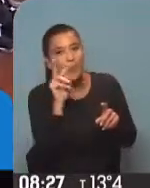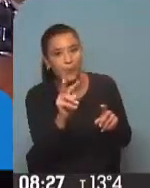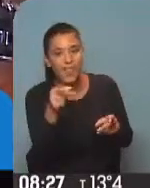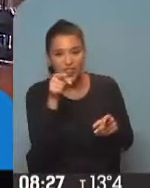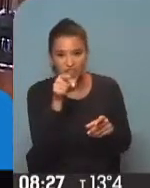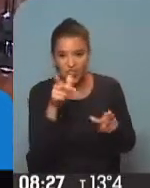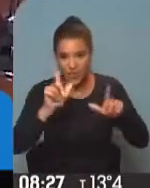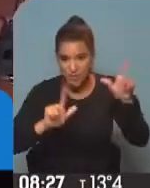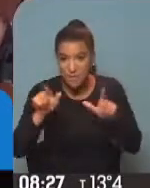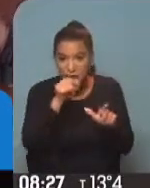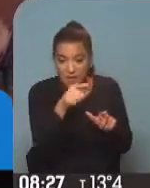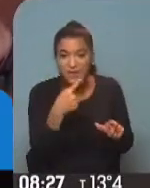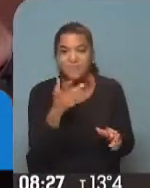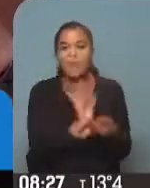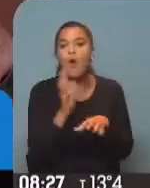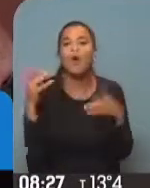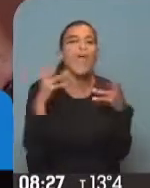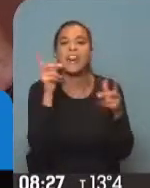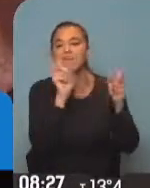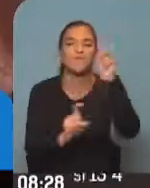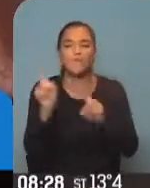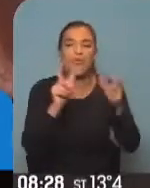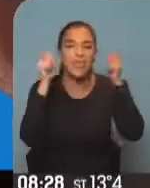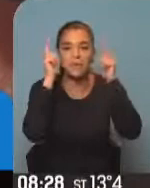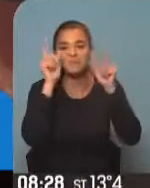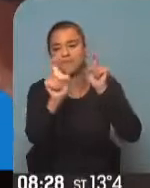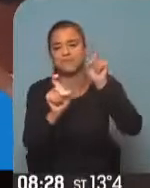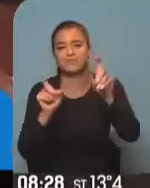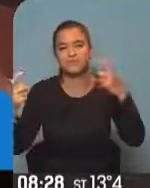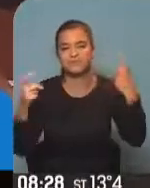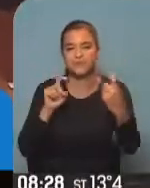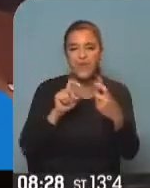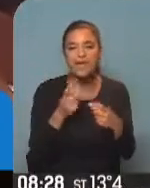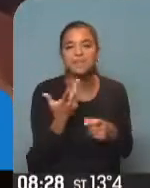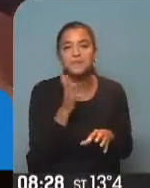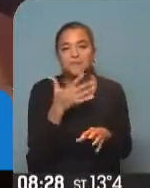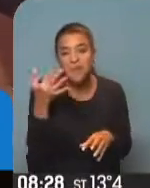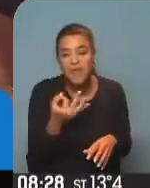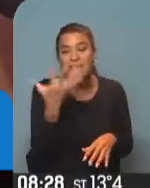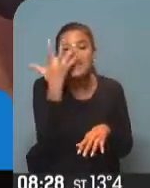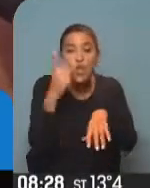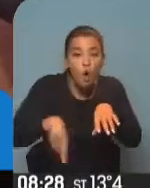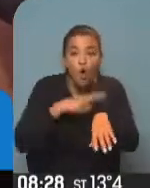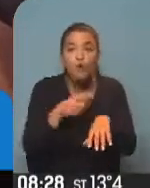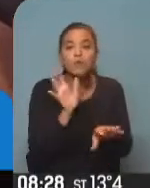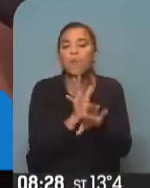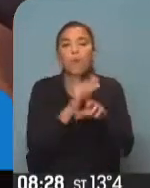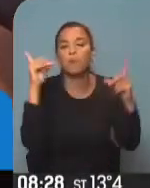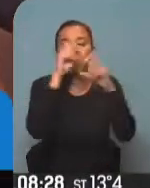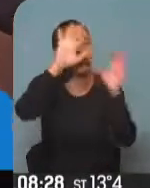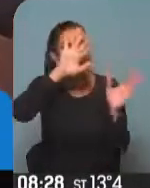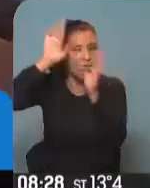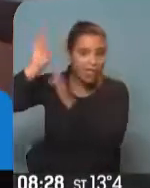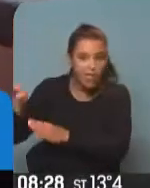es hay como una guerra de espuma la gente se divierte por 5 horas y como que si los problemas se corren